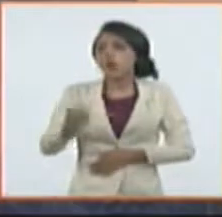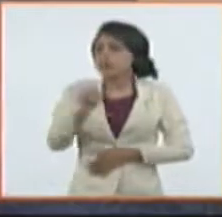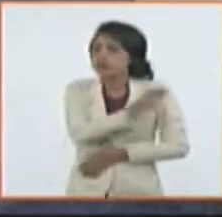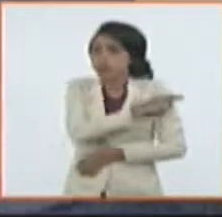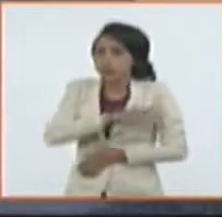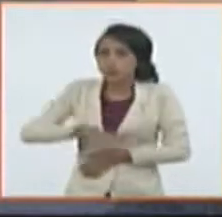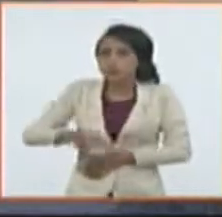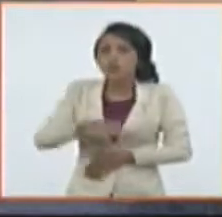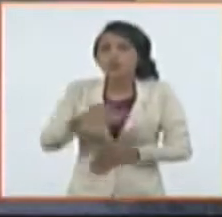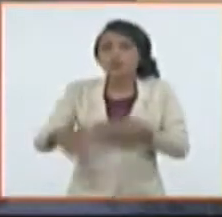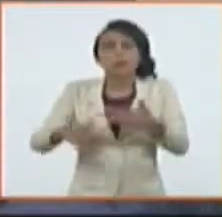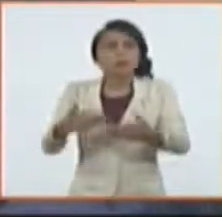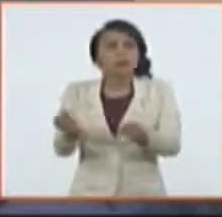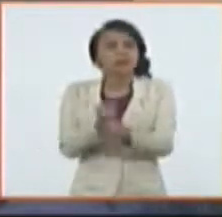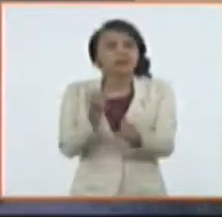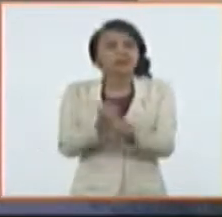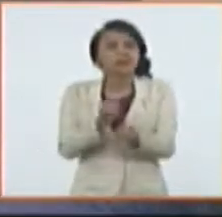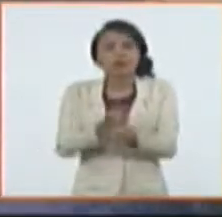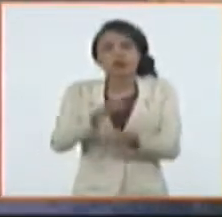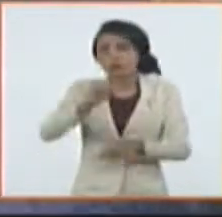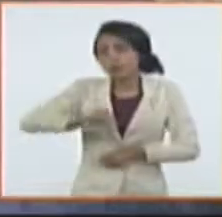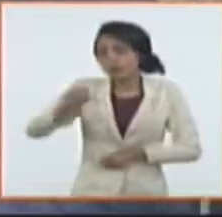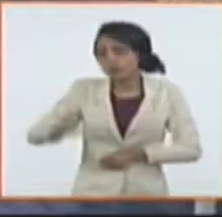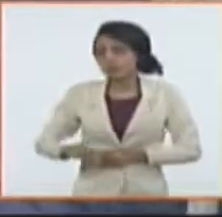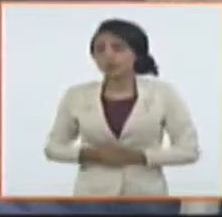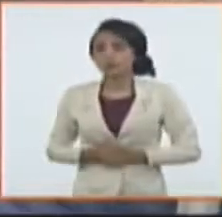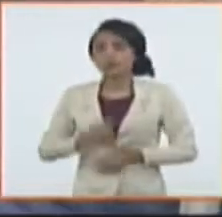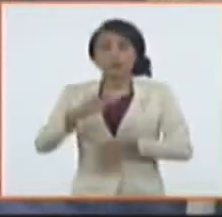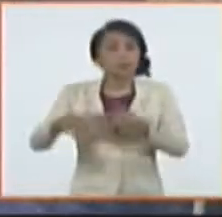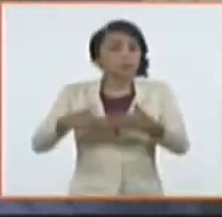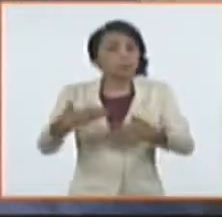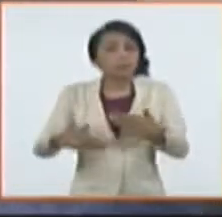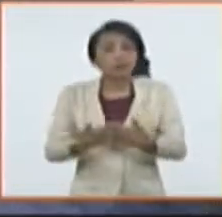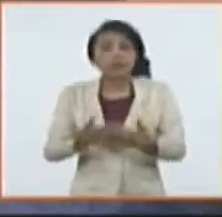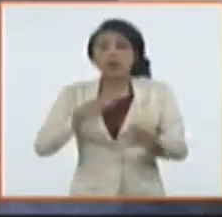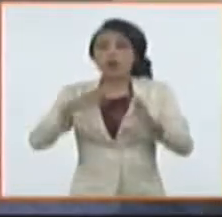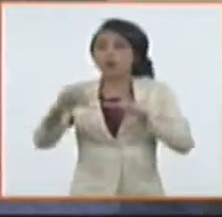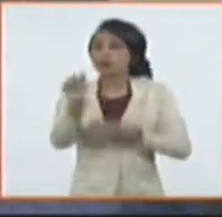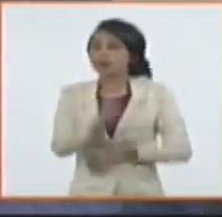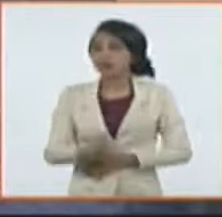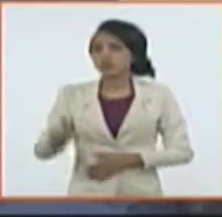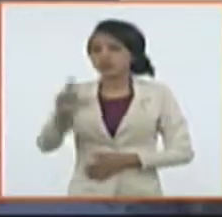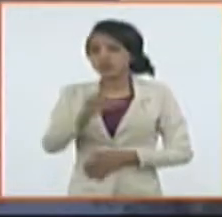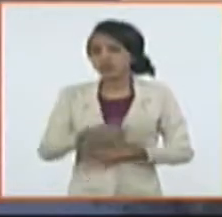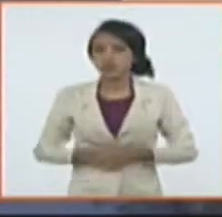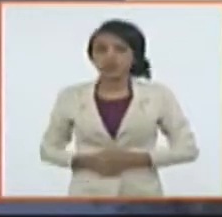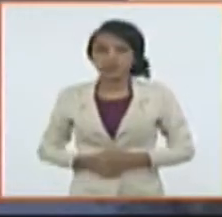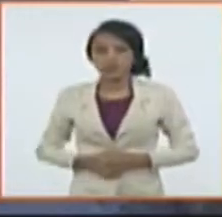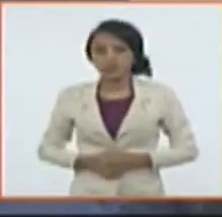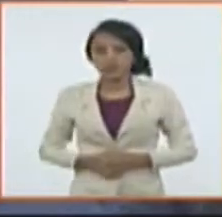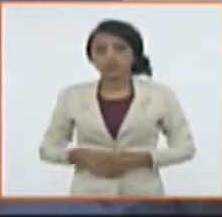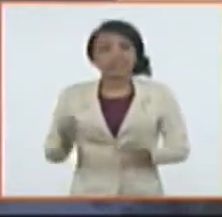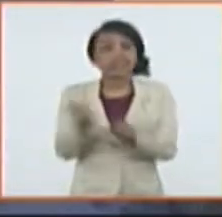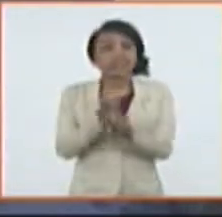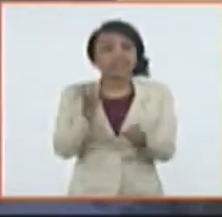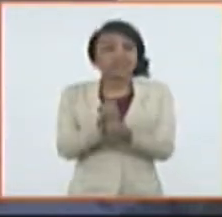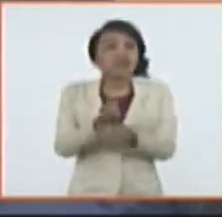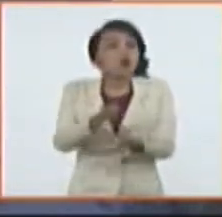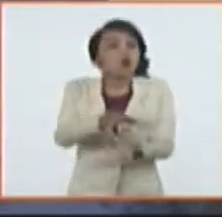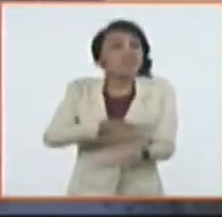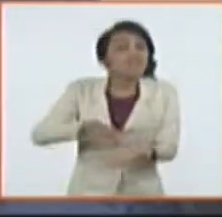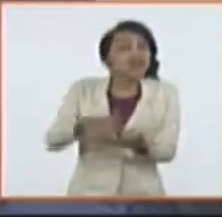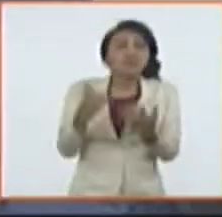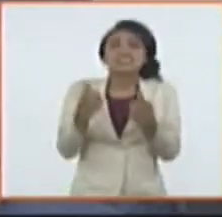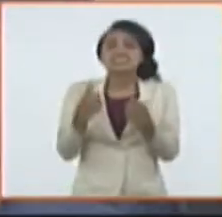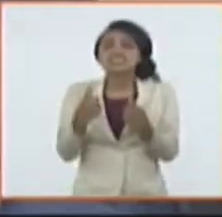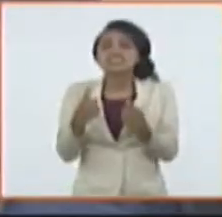trabajo con la gente, se habló de los problemas que tenemos con la comunicación social. con el trabajo con los barrios, la necesidad de la atención